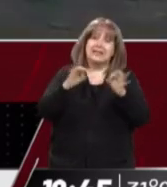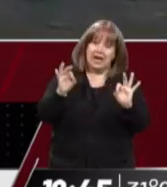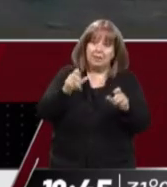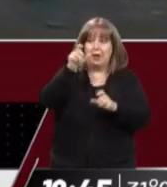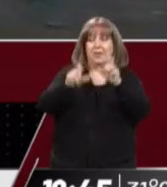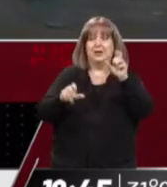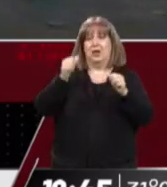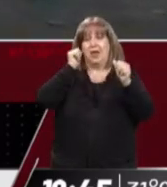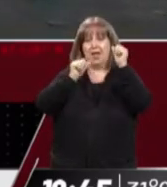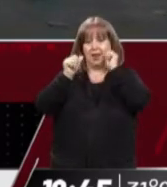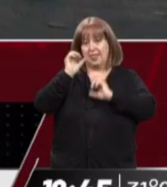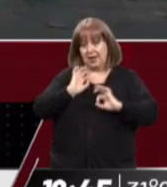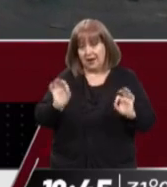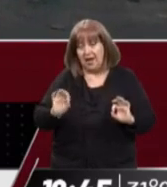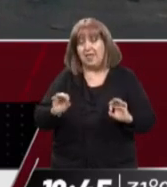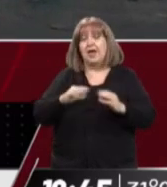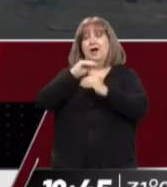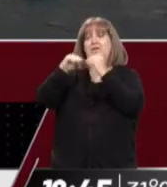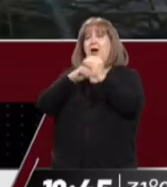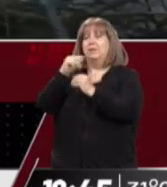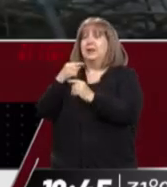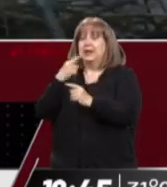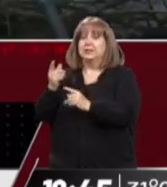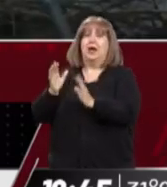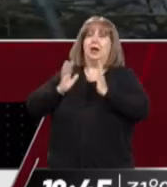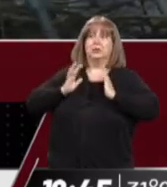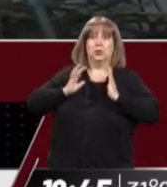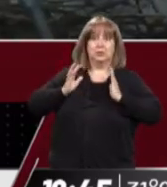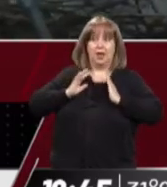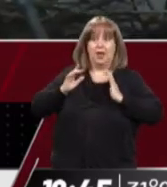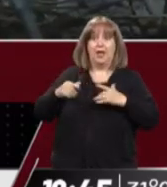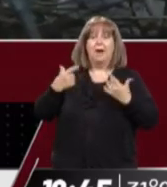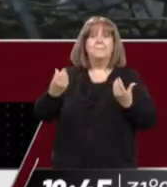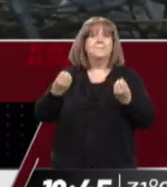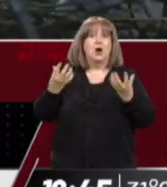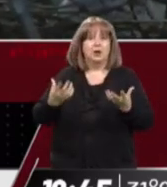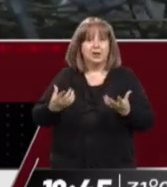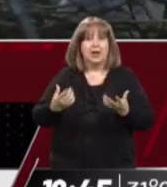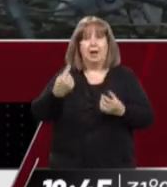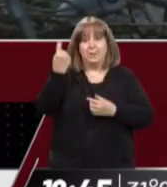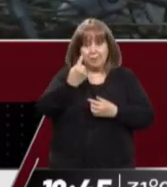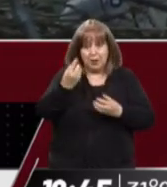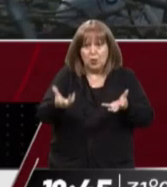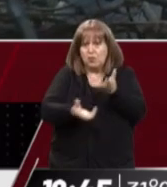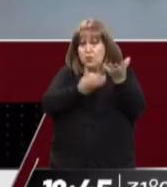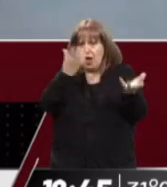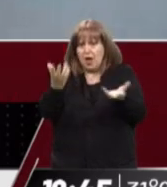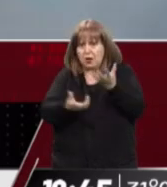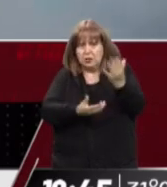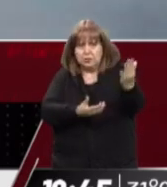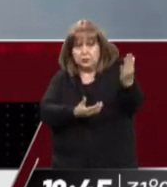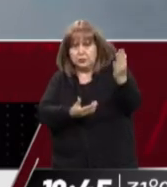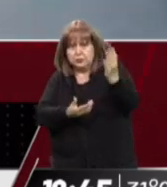sí pudimos hablar con las familias y demás y están muy asustados porque Claro en un momento al principio el fuego